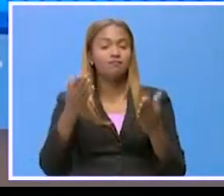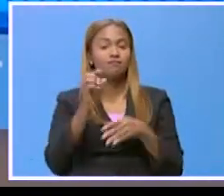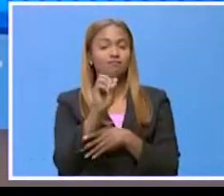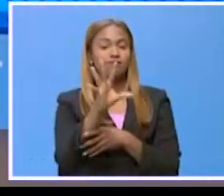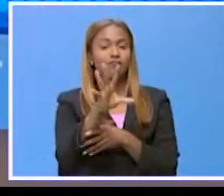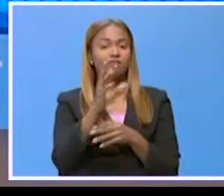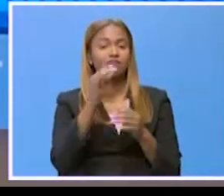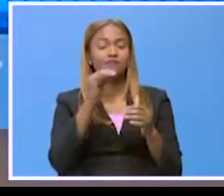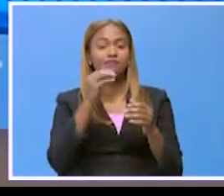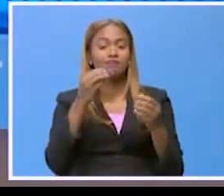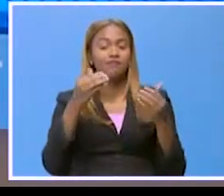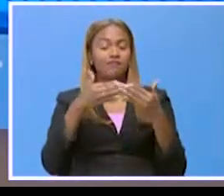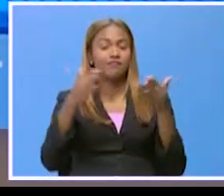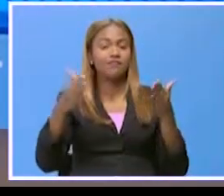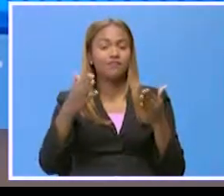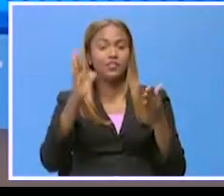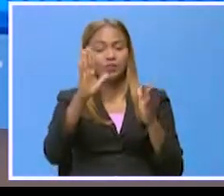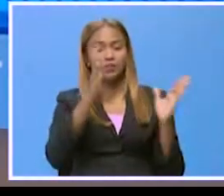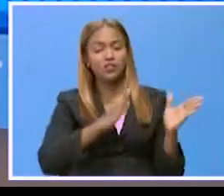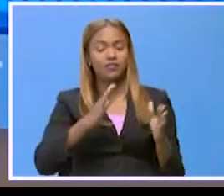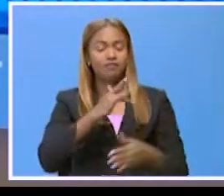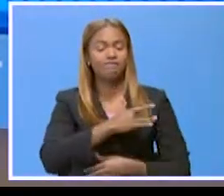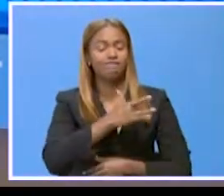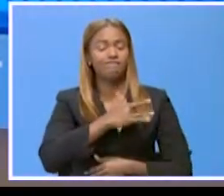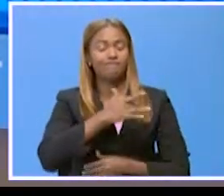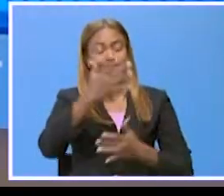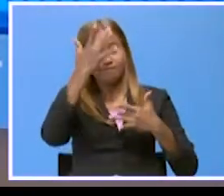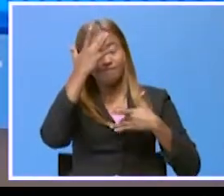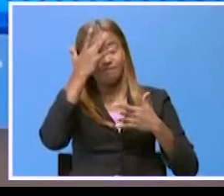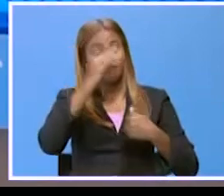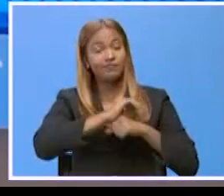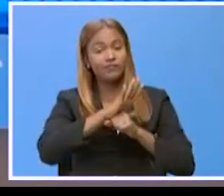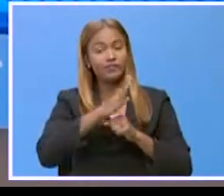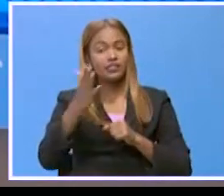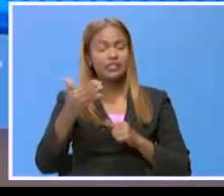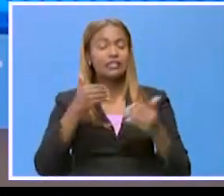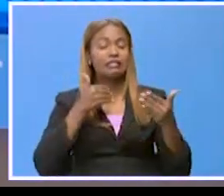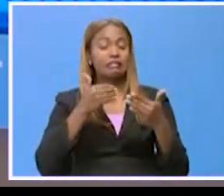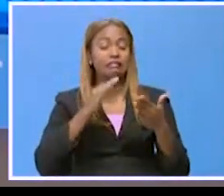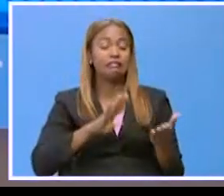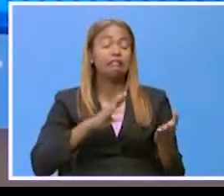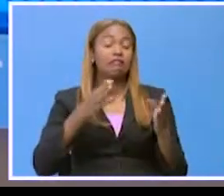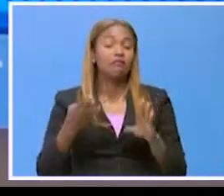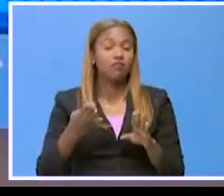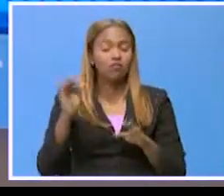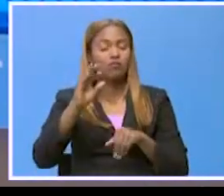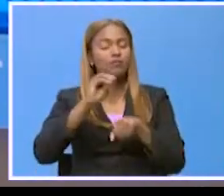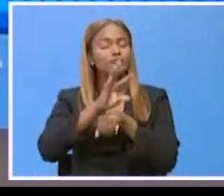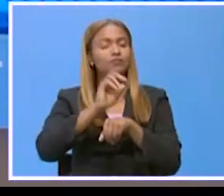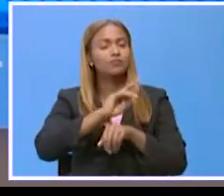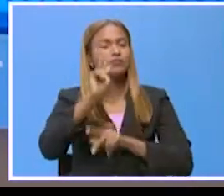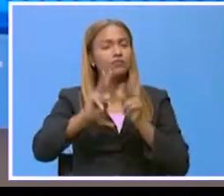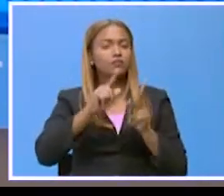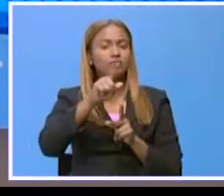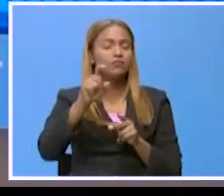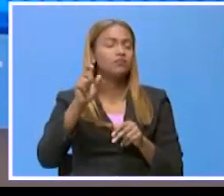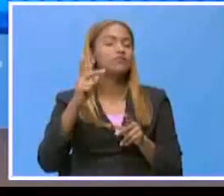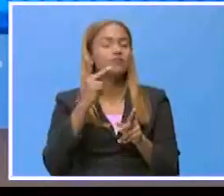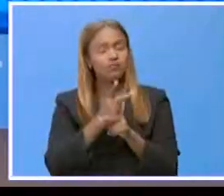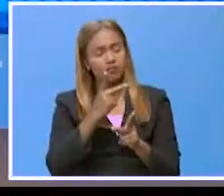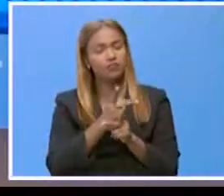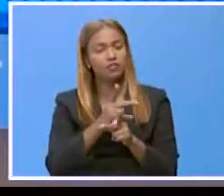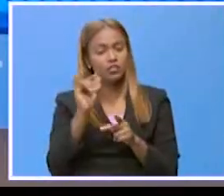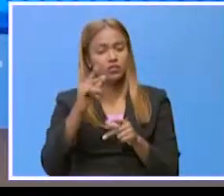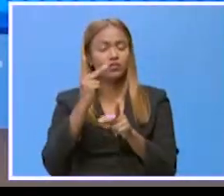en televisión nacional su proceso de padecimiento del coronavirus el cual casi le cuesta la vida y exhortó a las personas a cuidarse